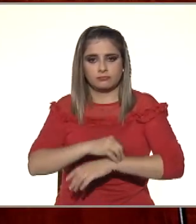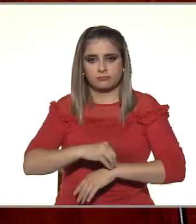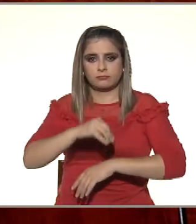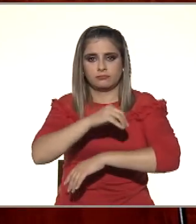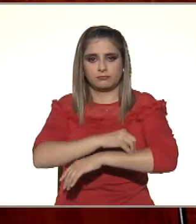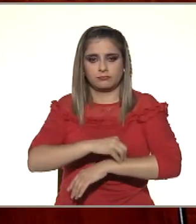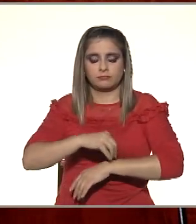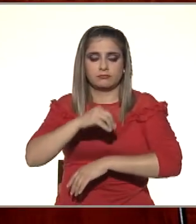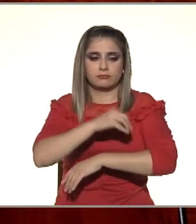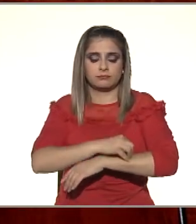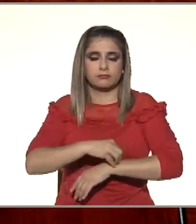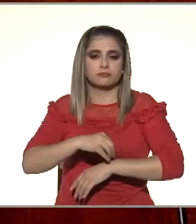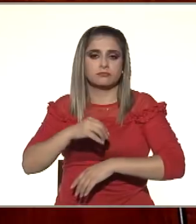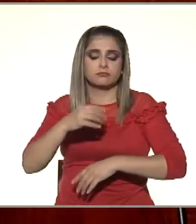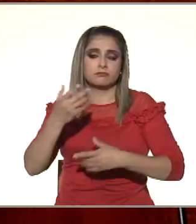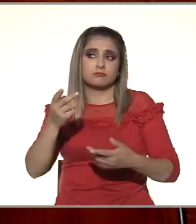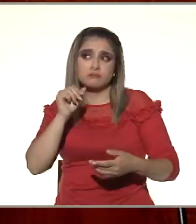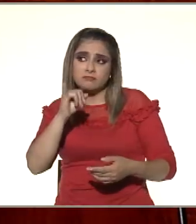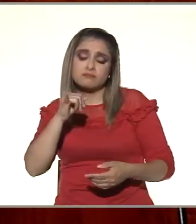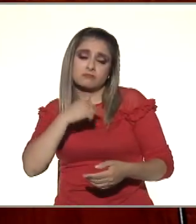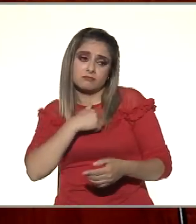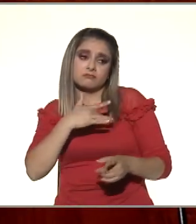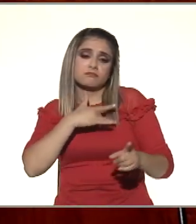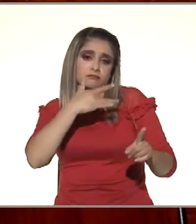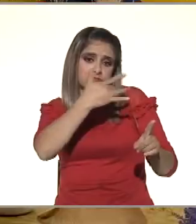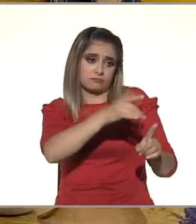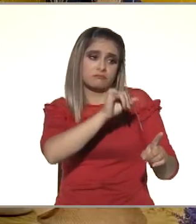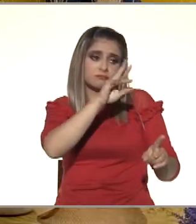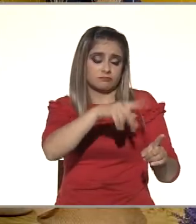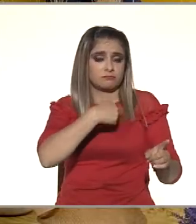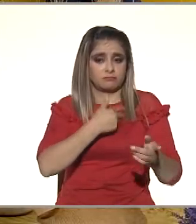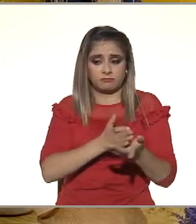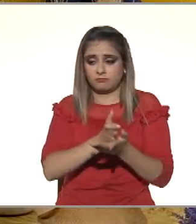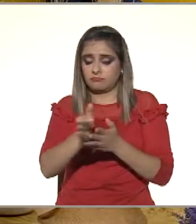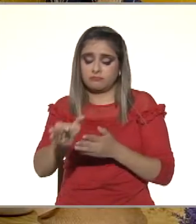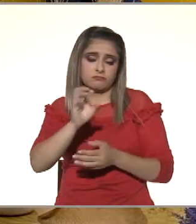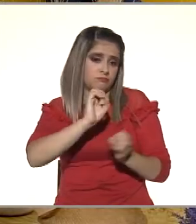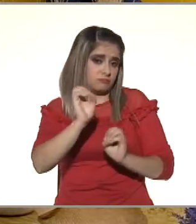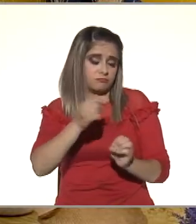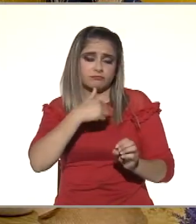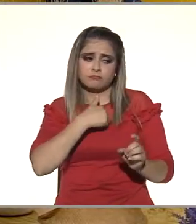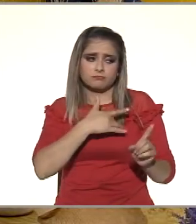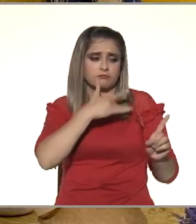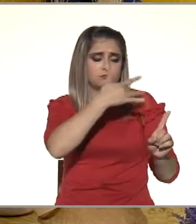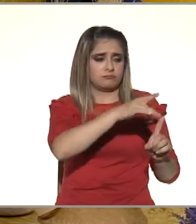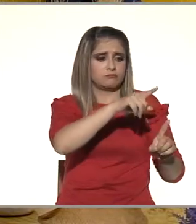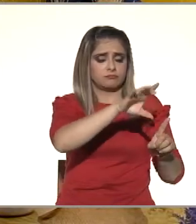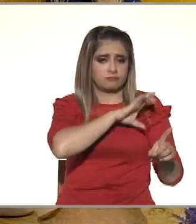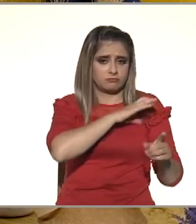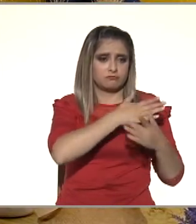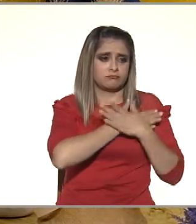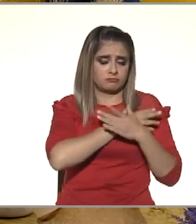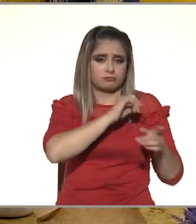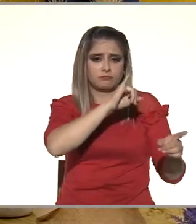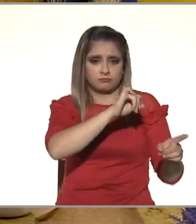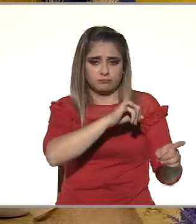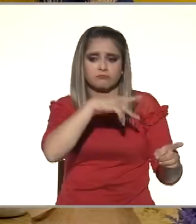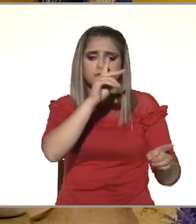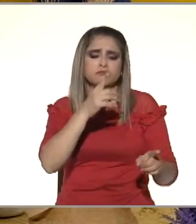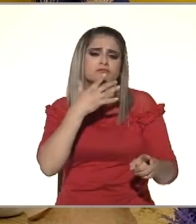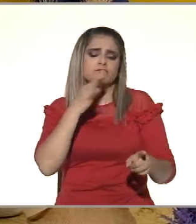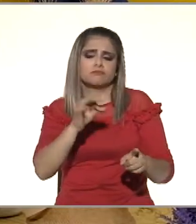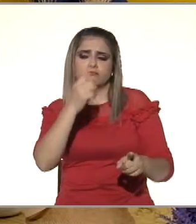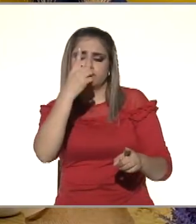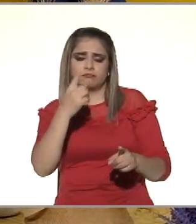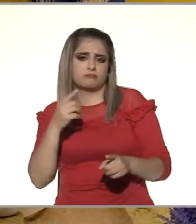estas cosas de, bueno, es que sí me enamoré, o sea, no fue infidelidad, o sea, sí quise a la persona. No, pues peor tantito. Porque